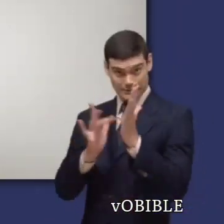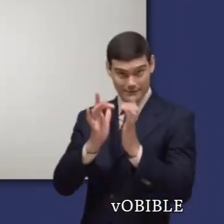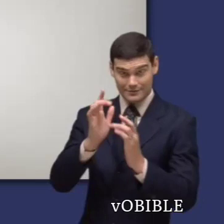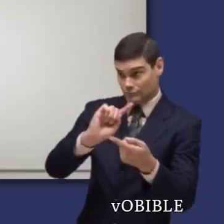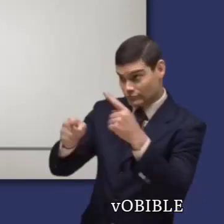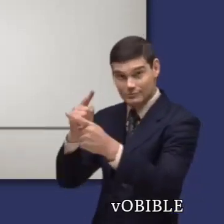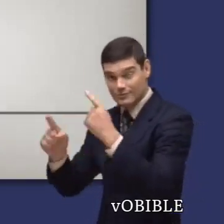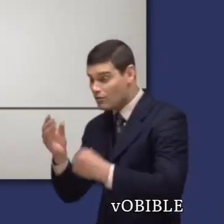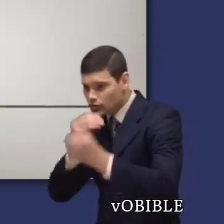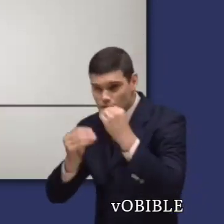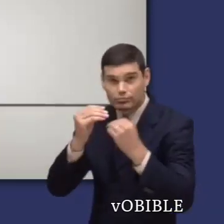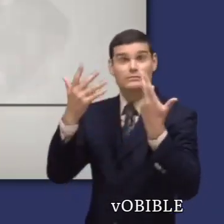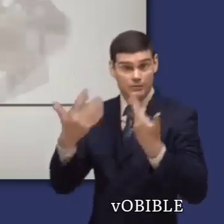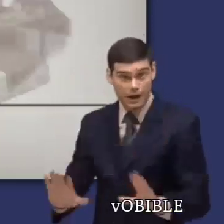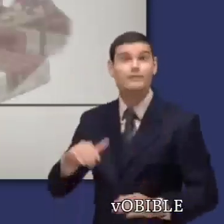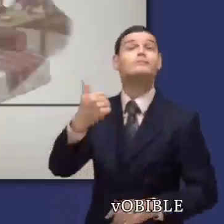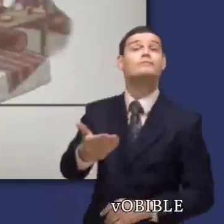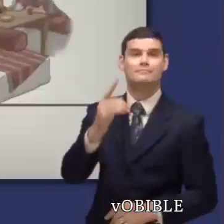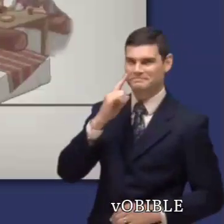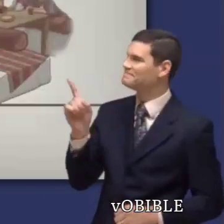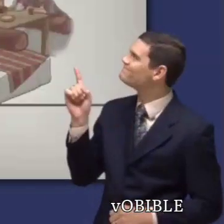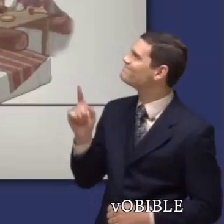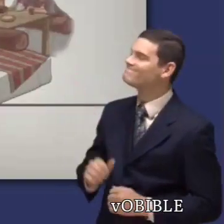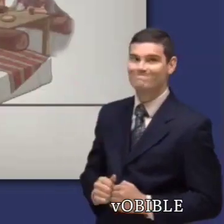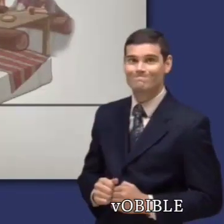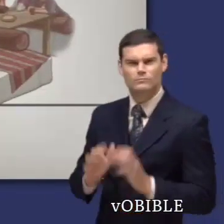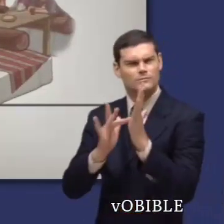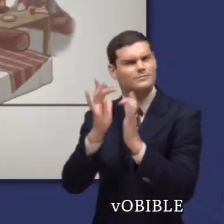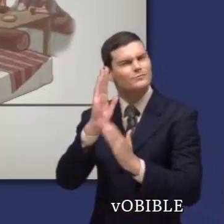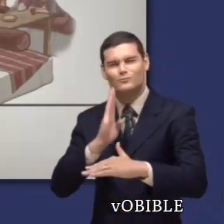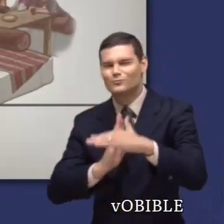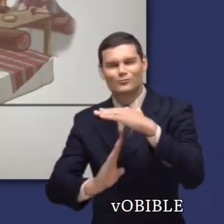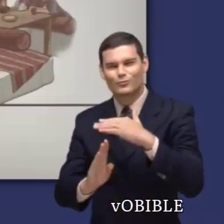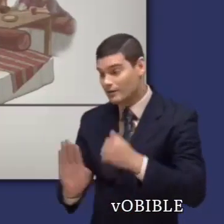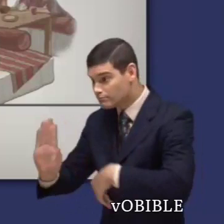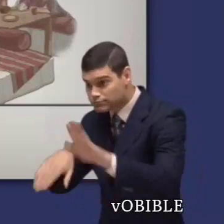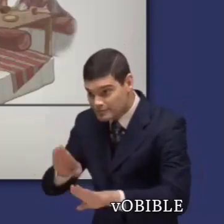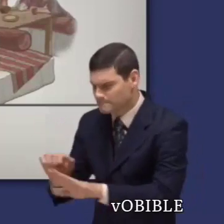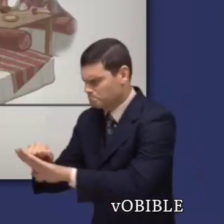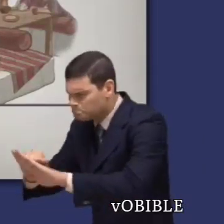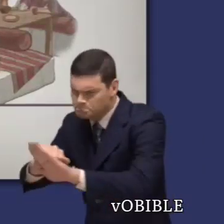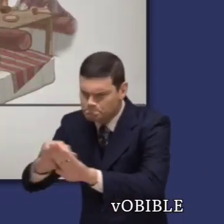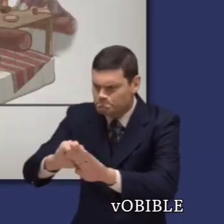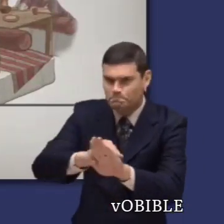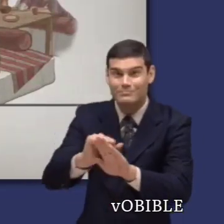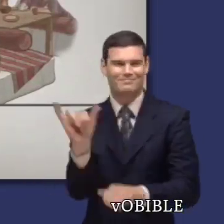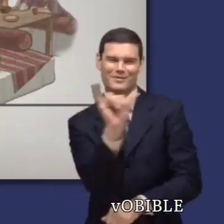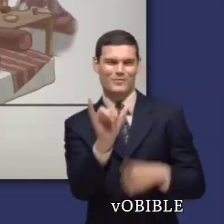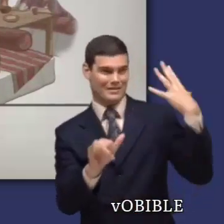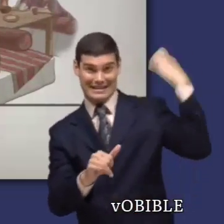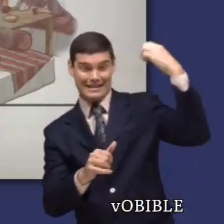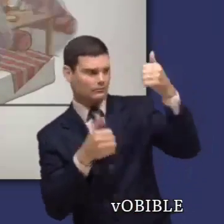En la última Pascua, Jesús demuestra mucha humildad al lavarles los pies a sus apóstoles, tarea que realizaban los